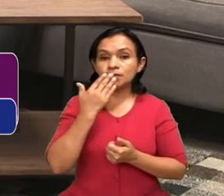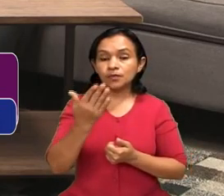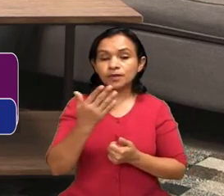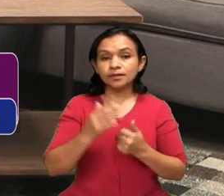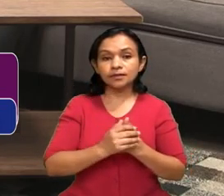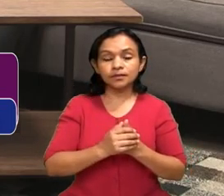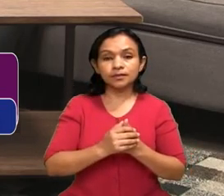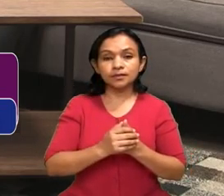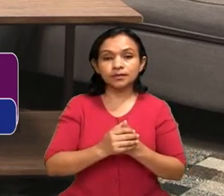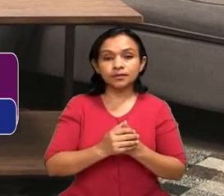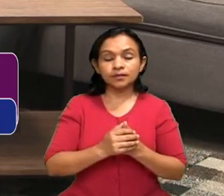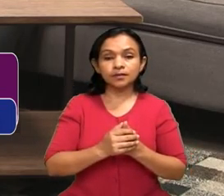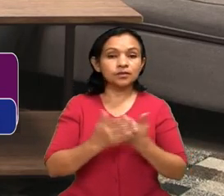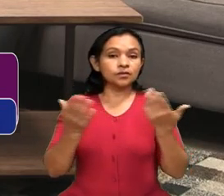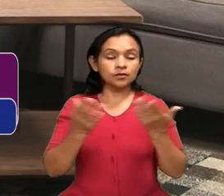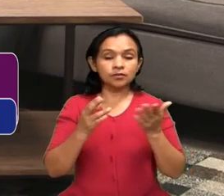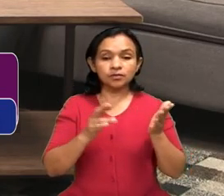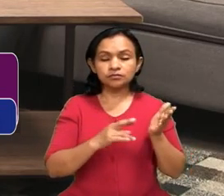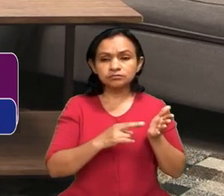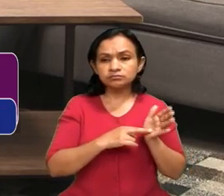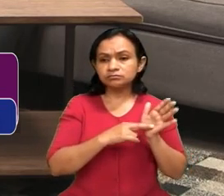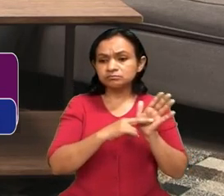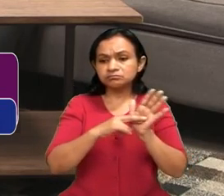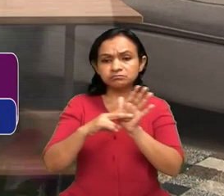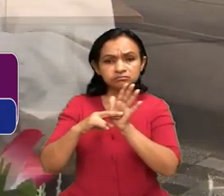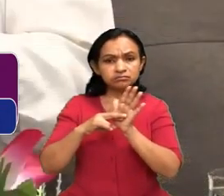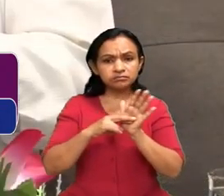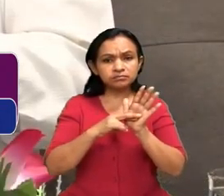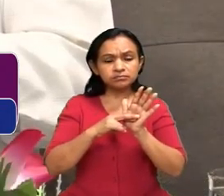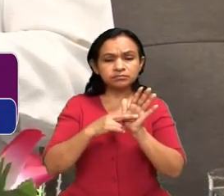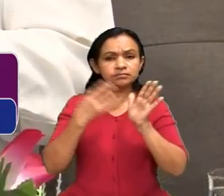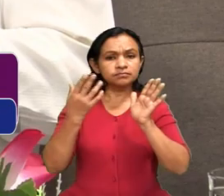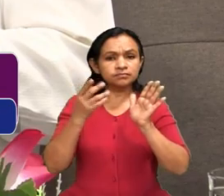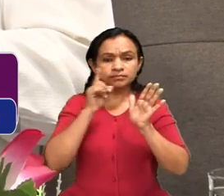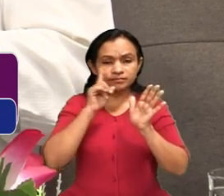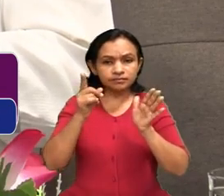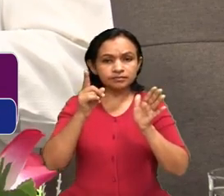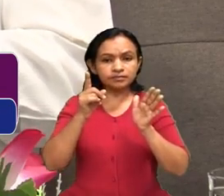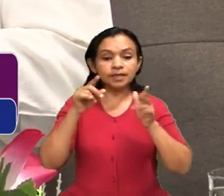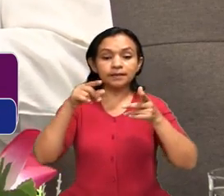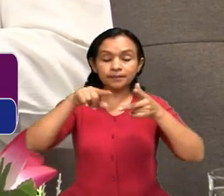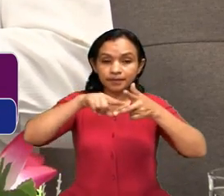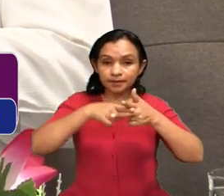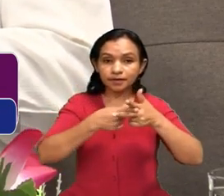nace, nace como una opción. Lo único que con una visión clara